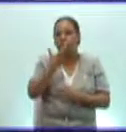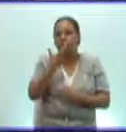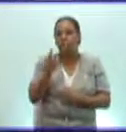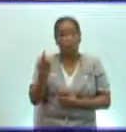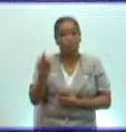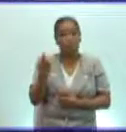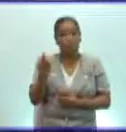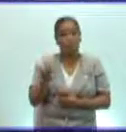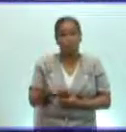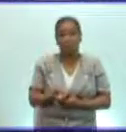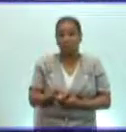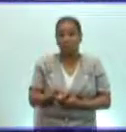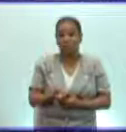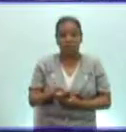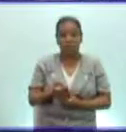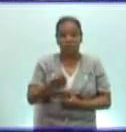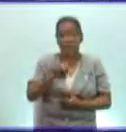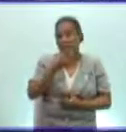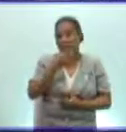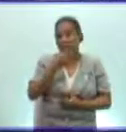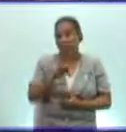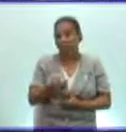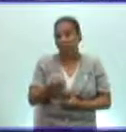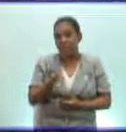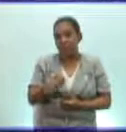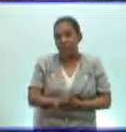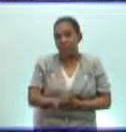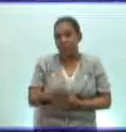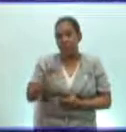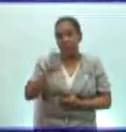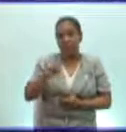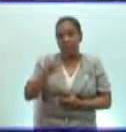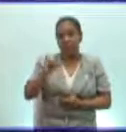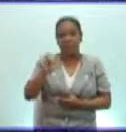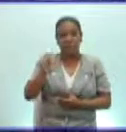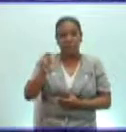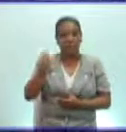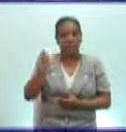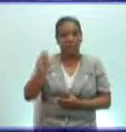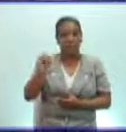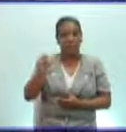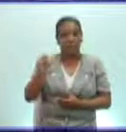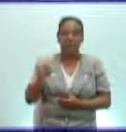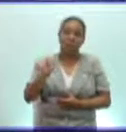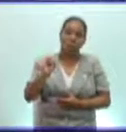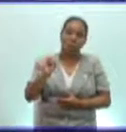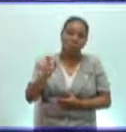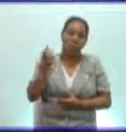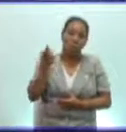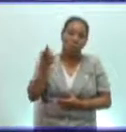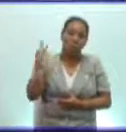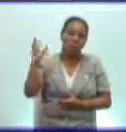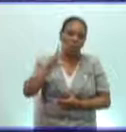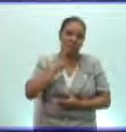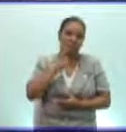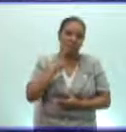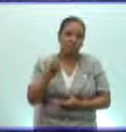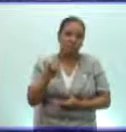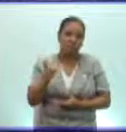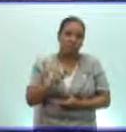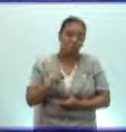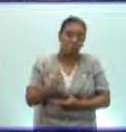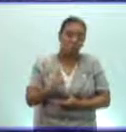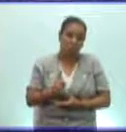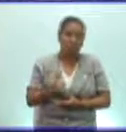una carencia de nutrientes o exceso o defecto de agua, de riego, sino simplemente es que a lo mejor tiene un